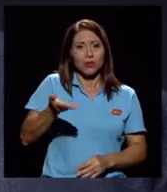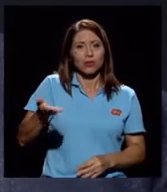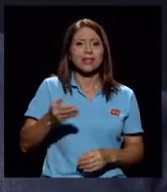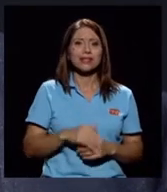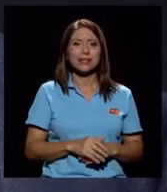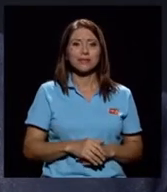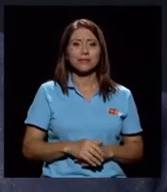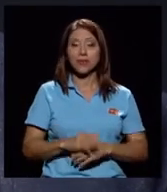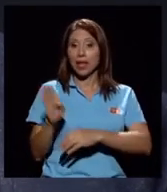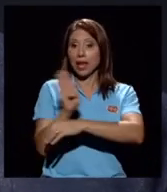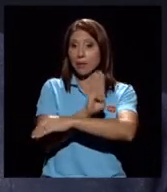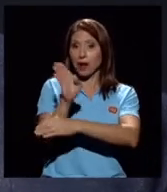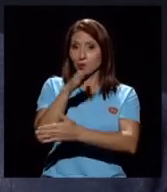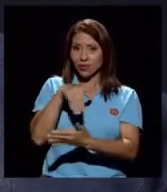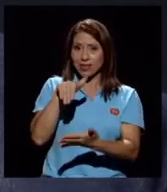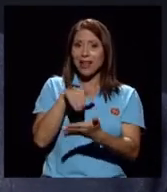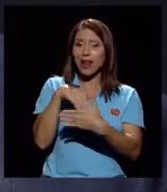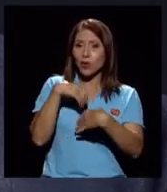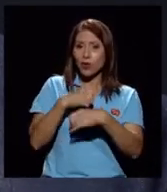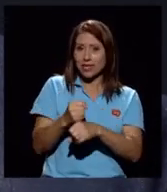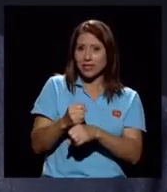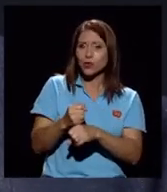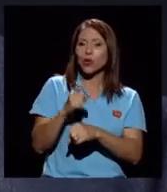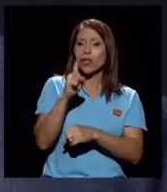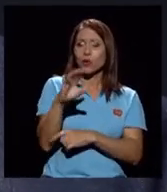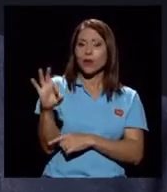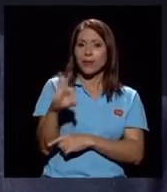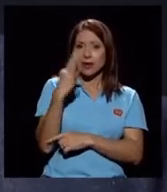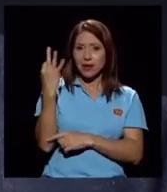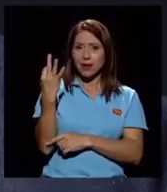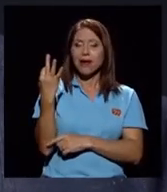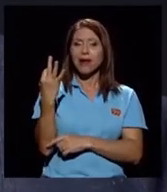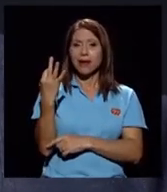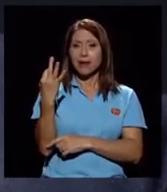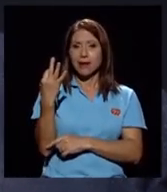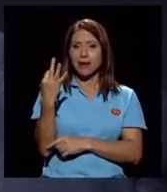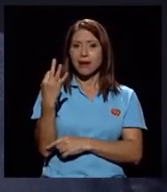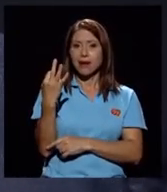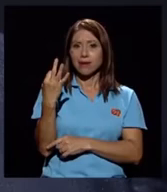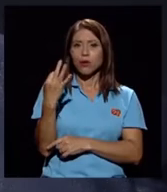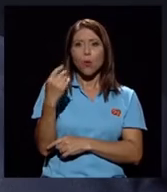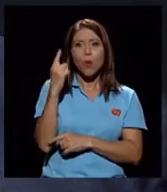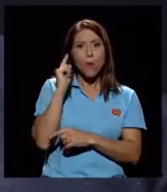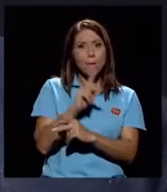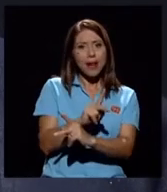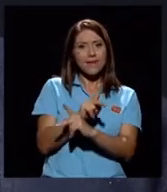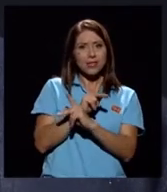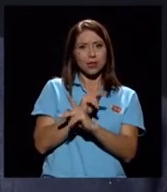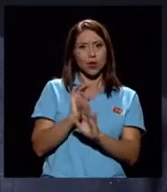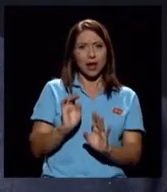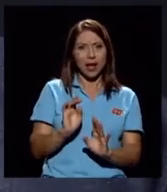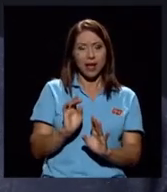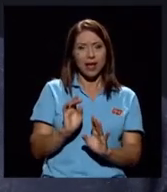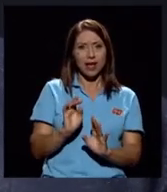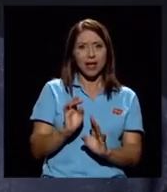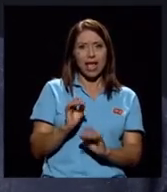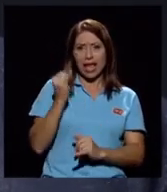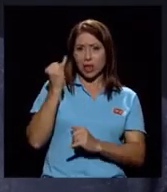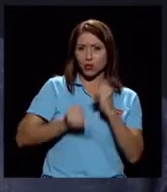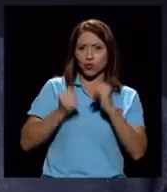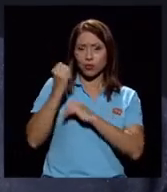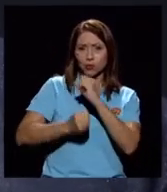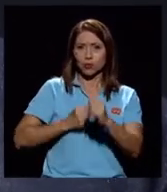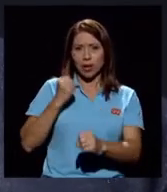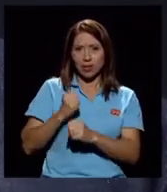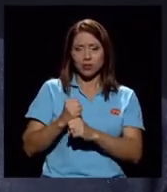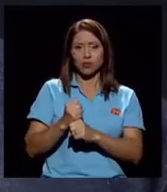el banco central lo hizo me parece a mí de una manera previsora en los últimos años